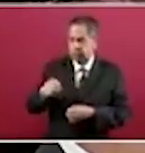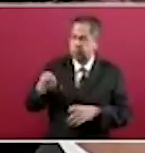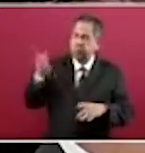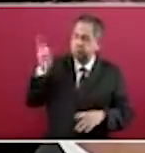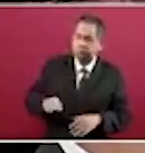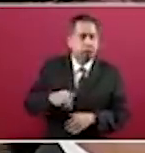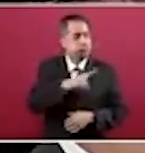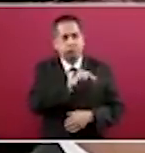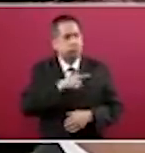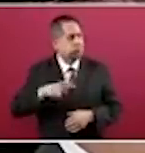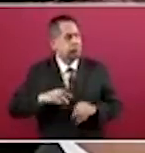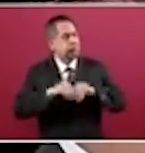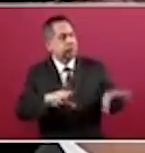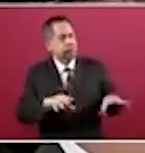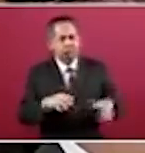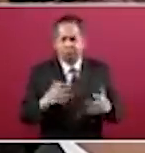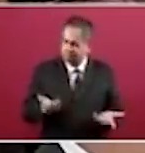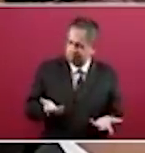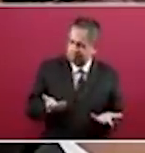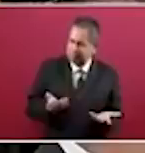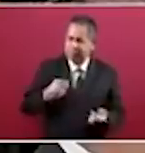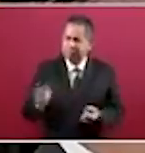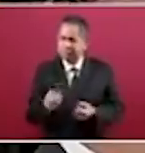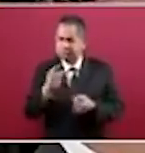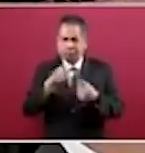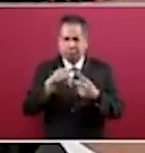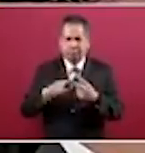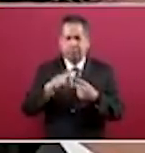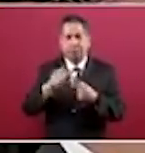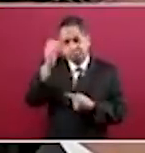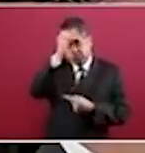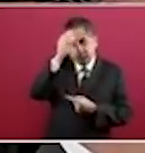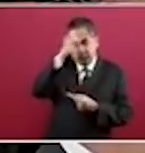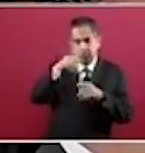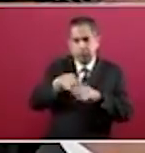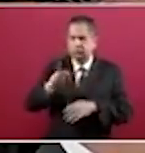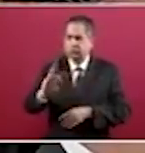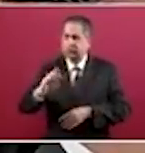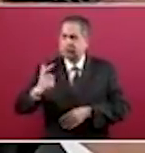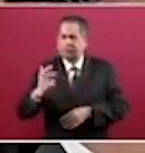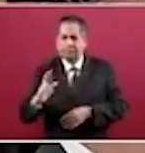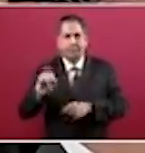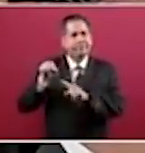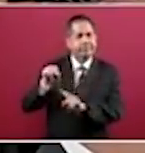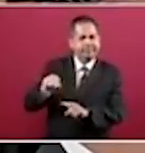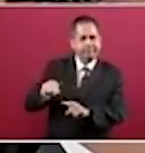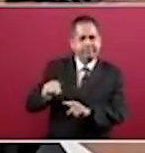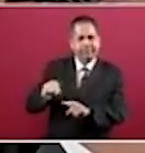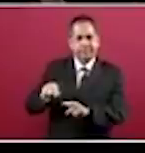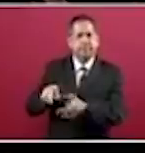informar. Entonces, mis preguntas en este tema son dos. Por un lado, ¿qué opinión le merece que la Fiscalía General de la